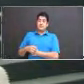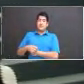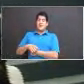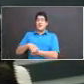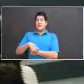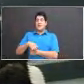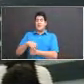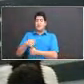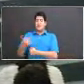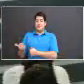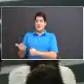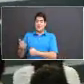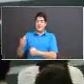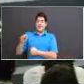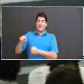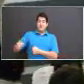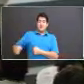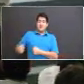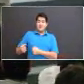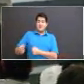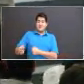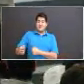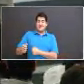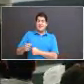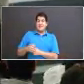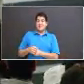Con el carro estándar.